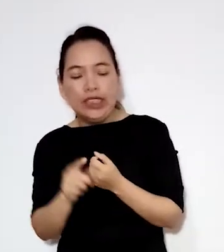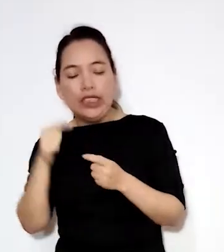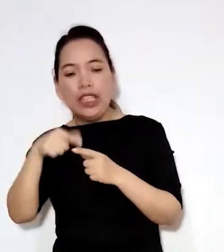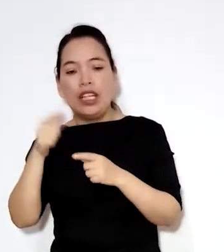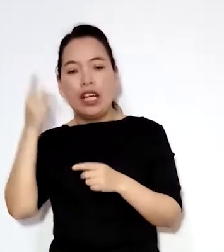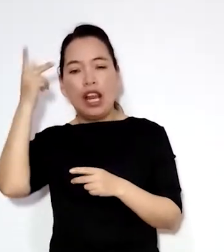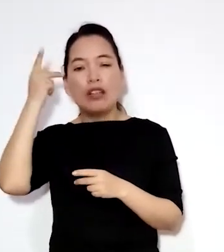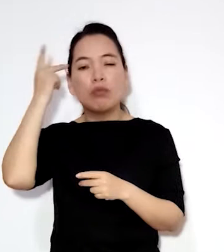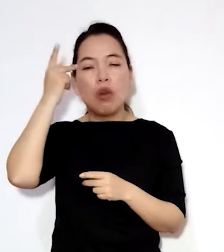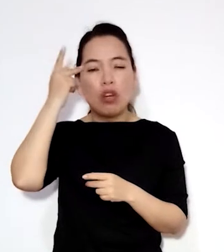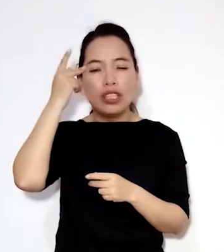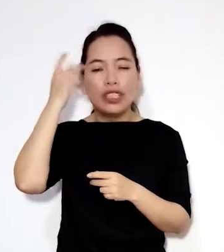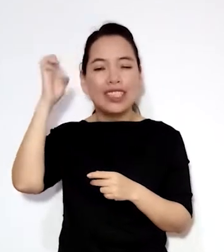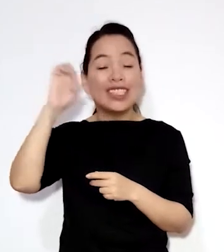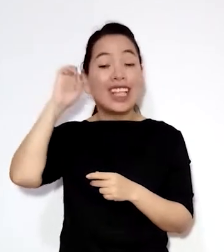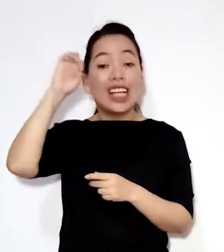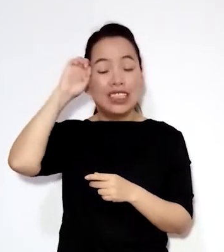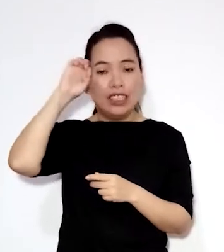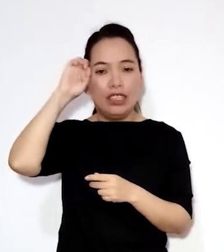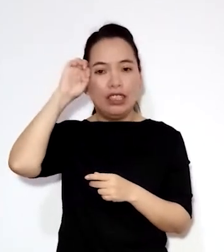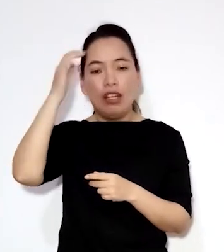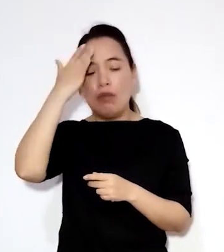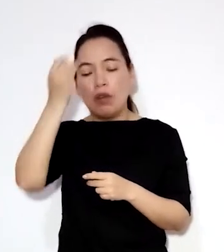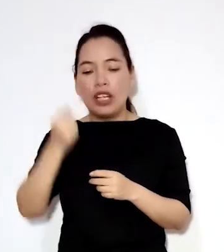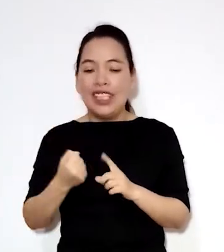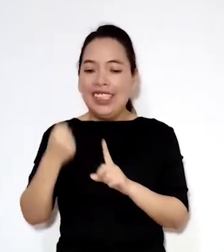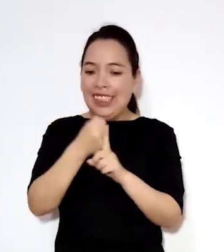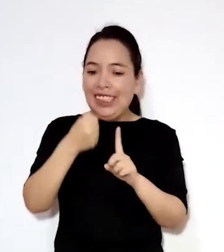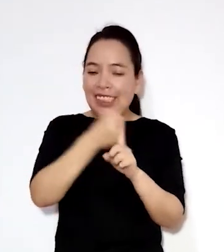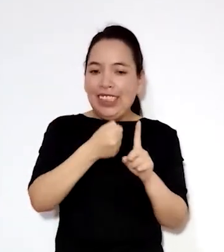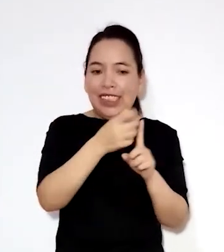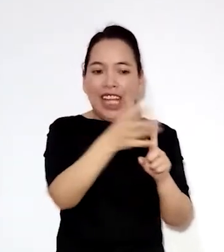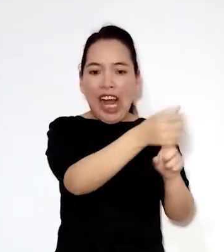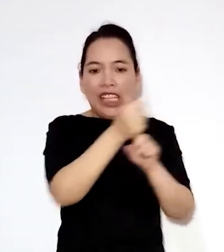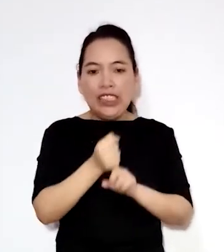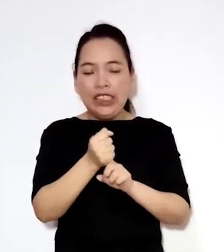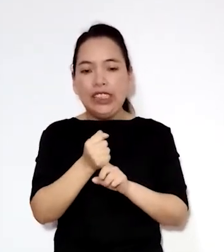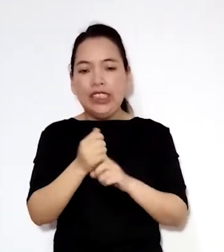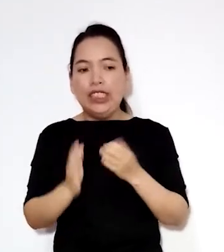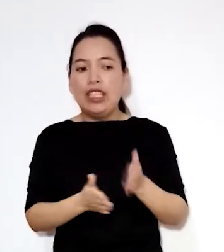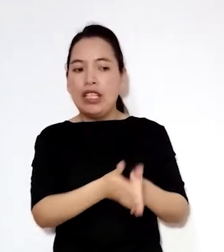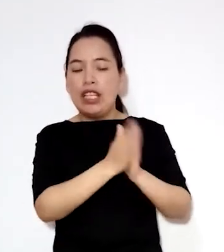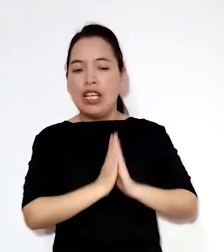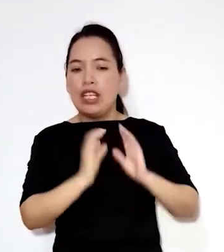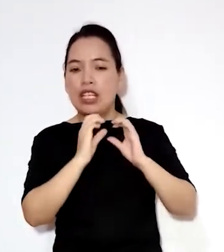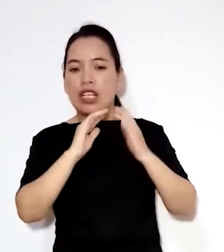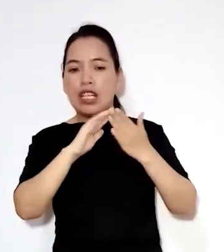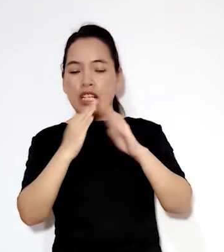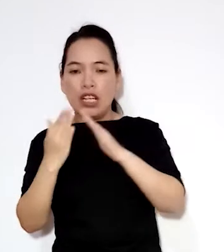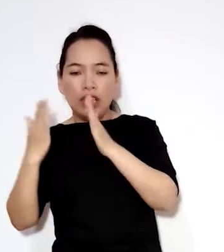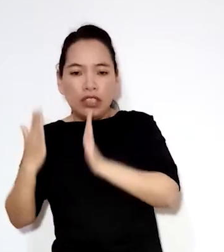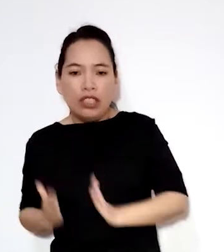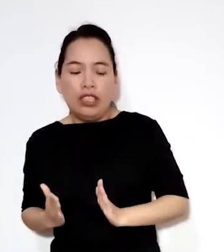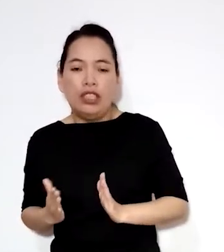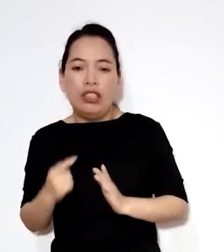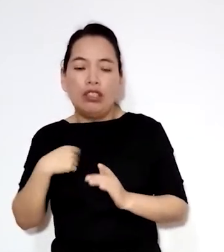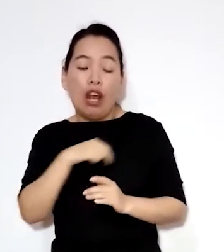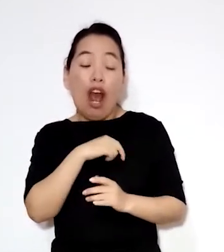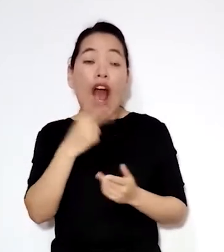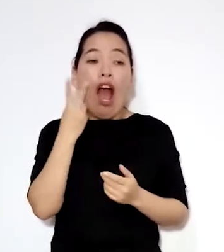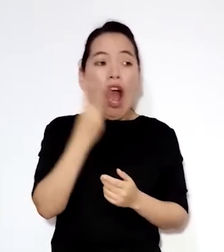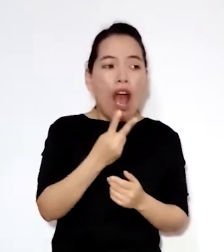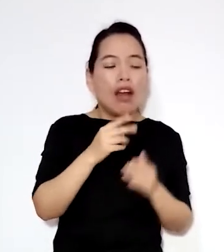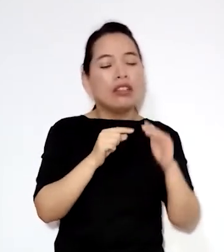las políticas como políticas de Estado, conquistadas por la lucha social y la demanda ciudadana, ¿no? Entonces,